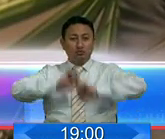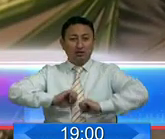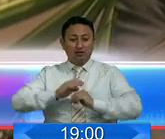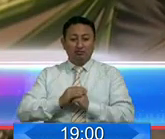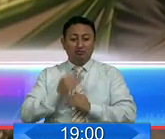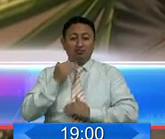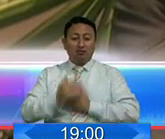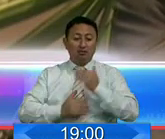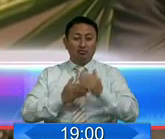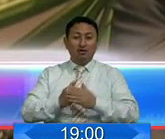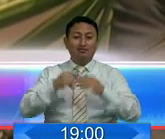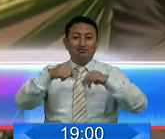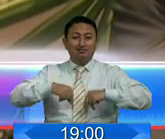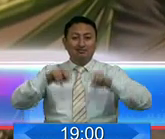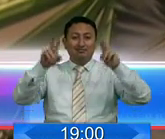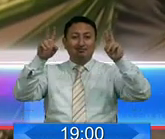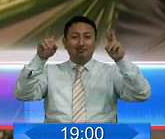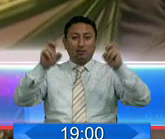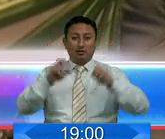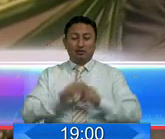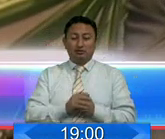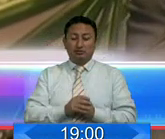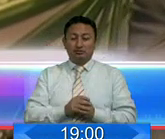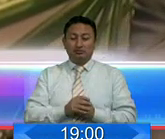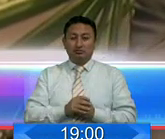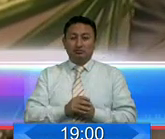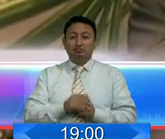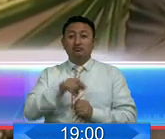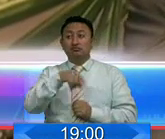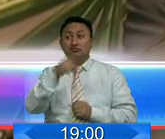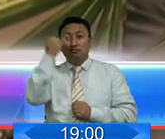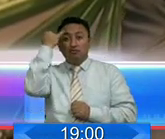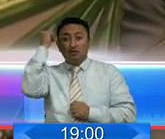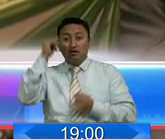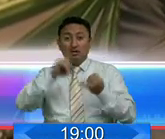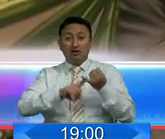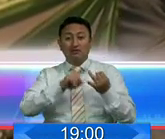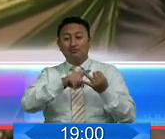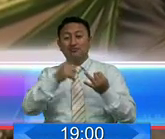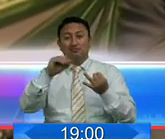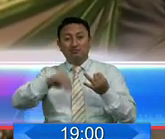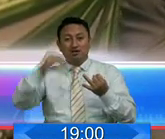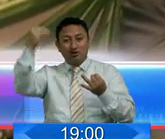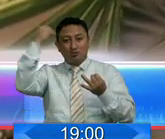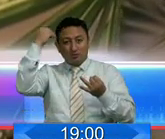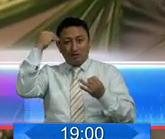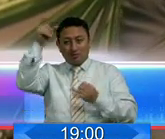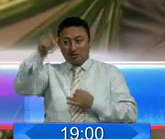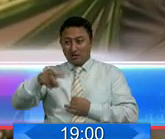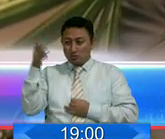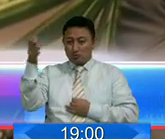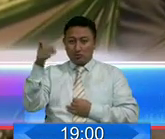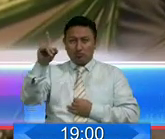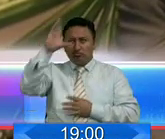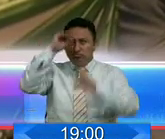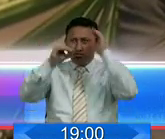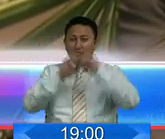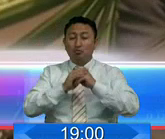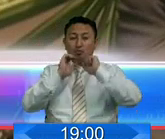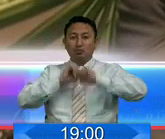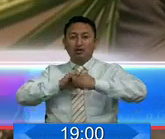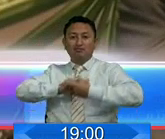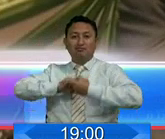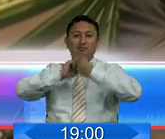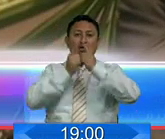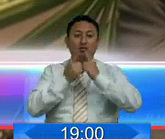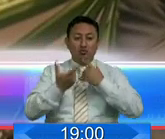los argumentos, las ideas, las enseñanzas de los expositores para traducirlas en